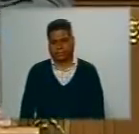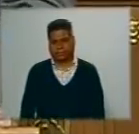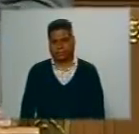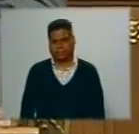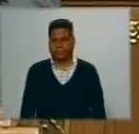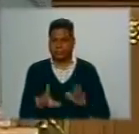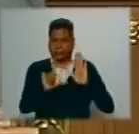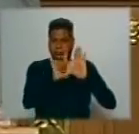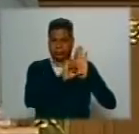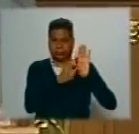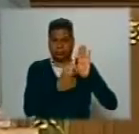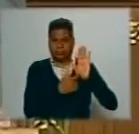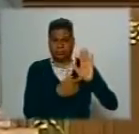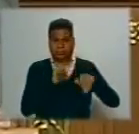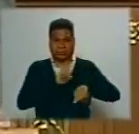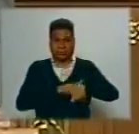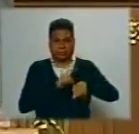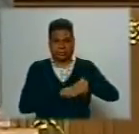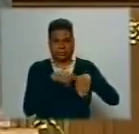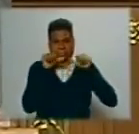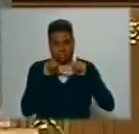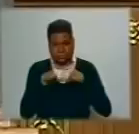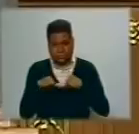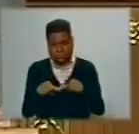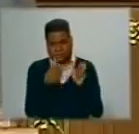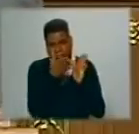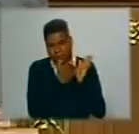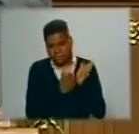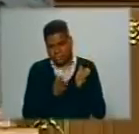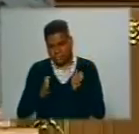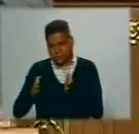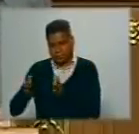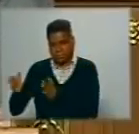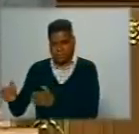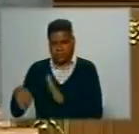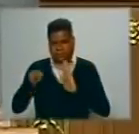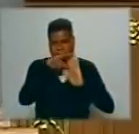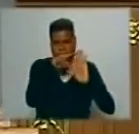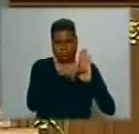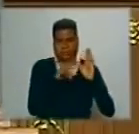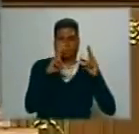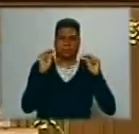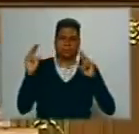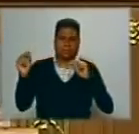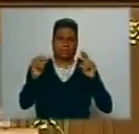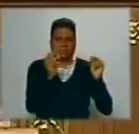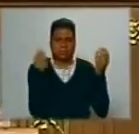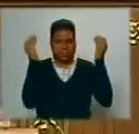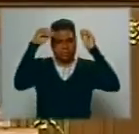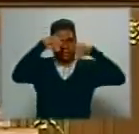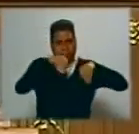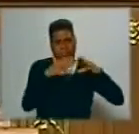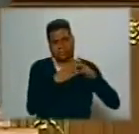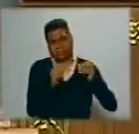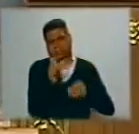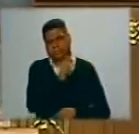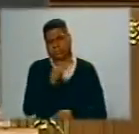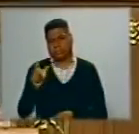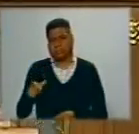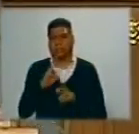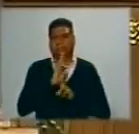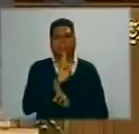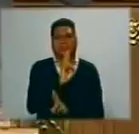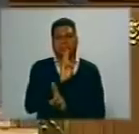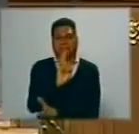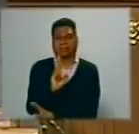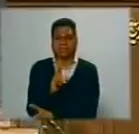Esta ley, al tiempo que establece mecanismos de diálogo, de concertación, de conciliación, de resolución